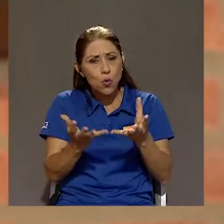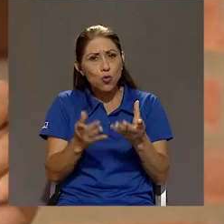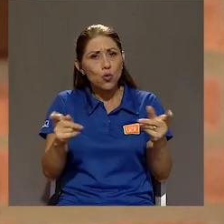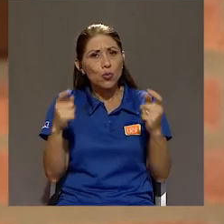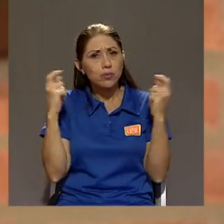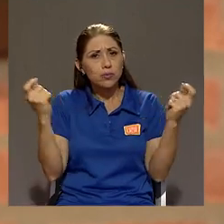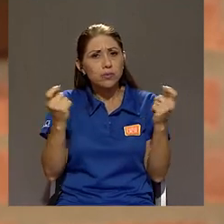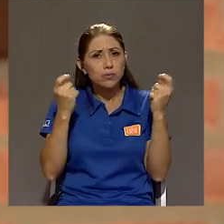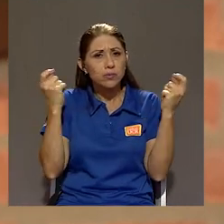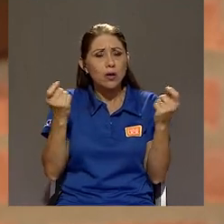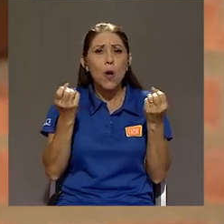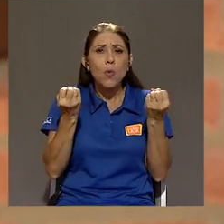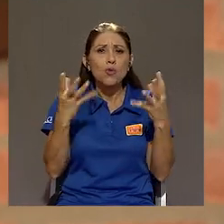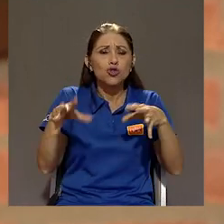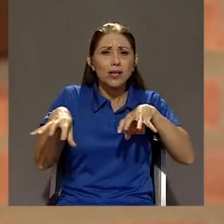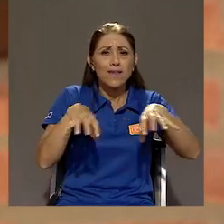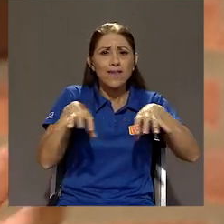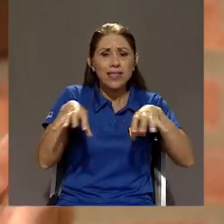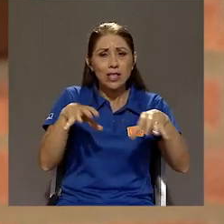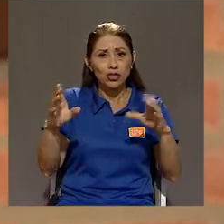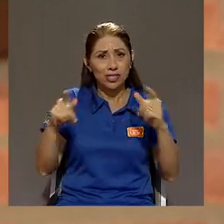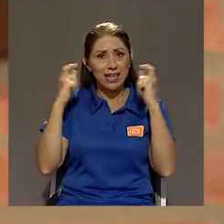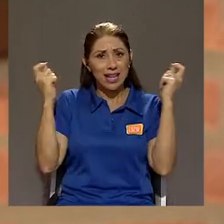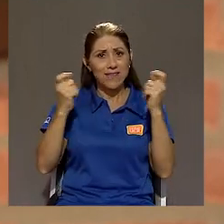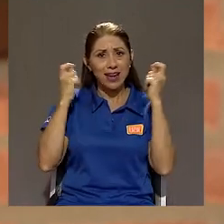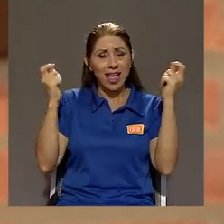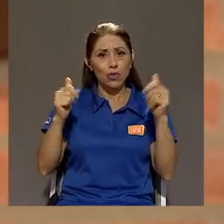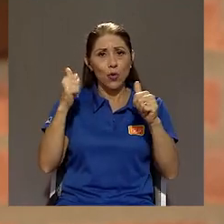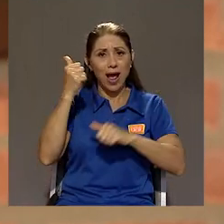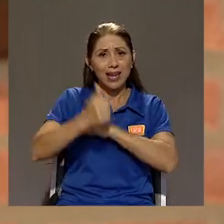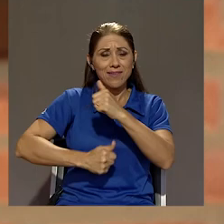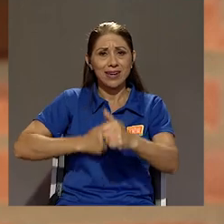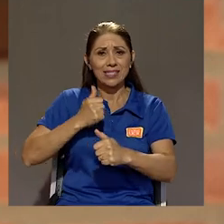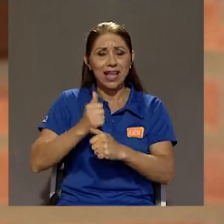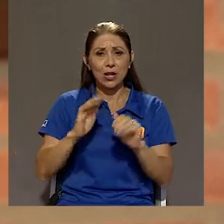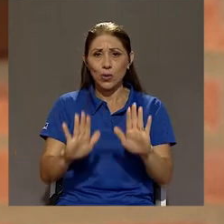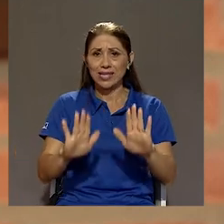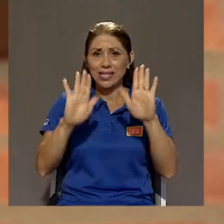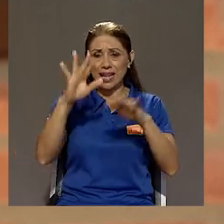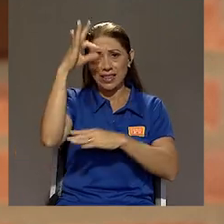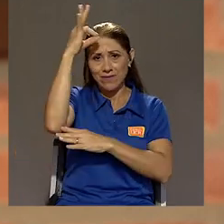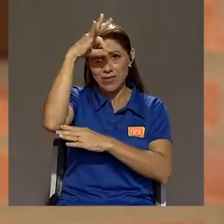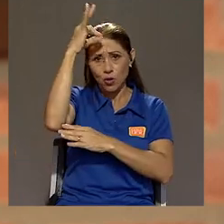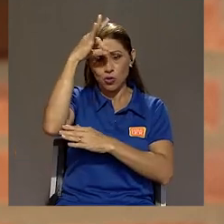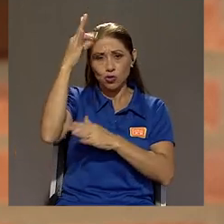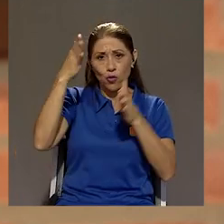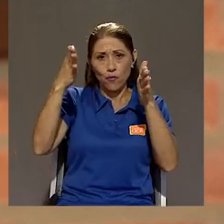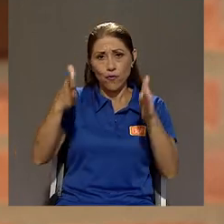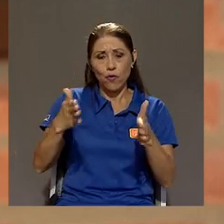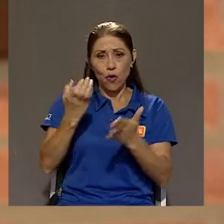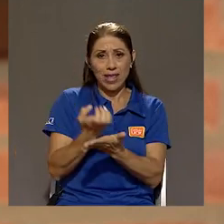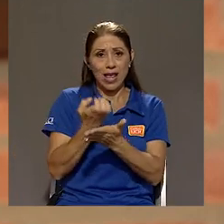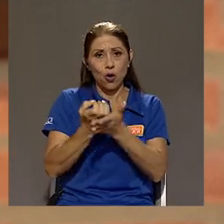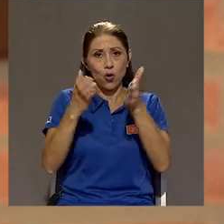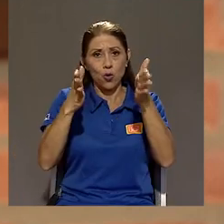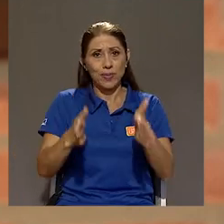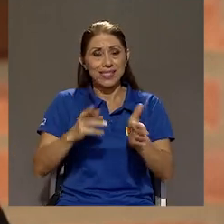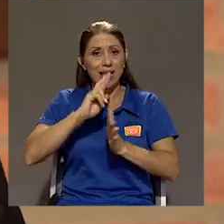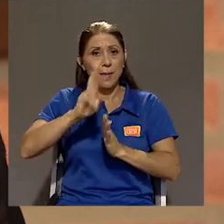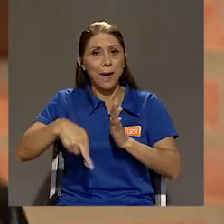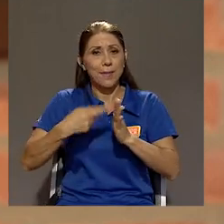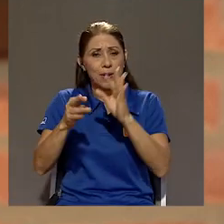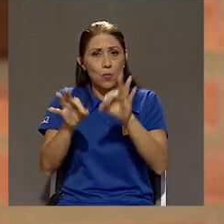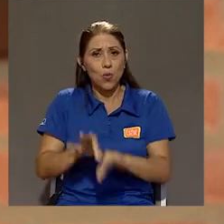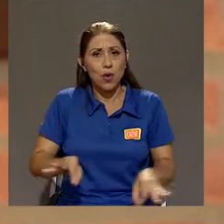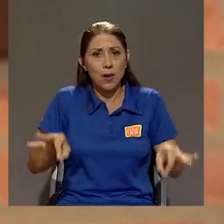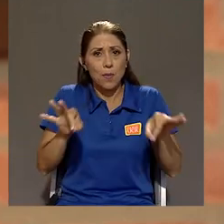de eventos celebrando el aniversario de un gran filósofo y un gran economista que jugó un papel muy importante en